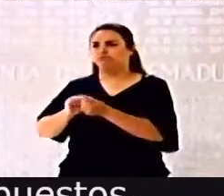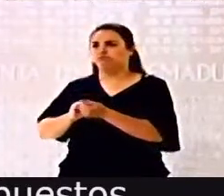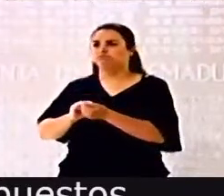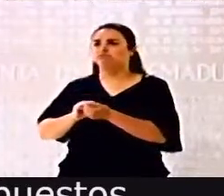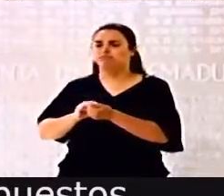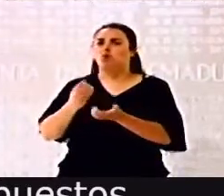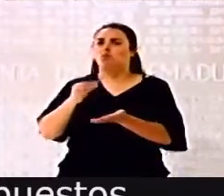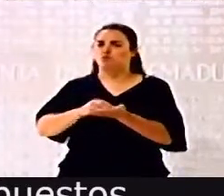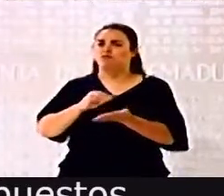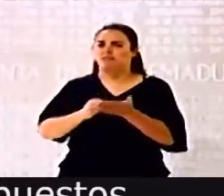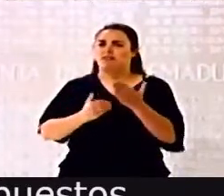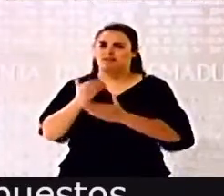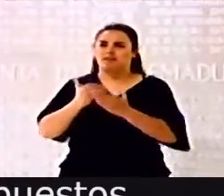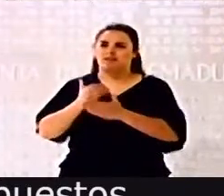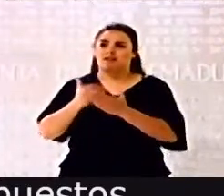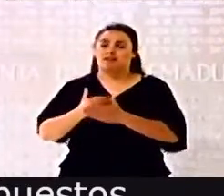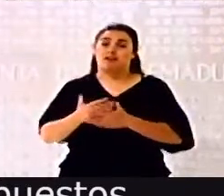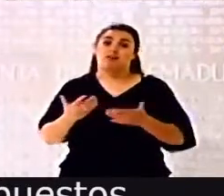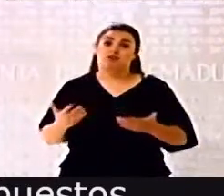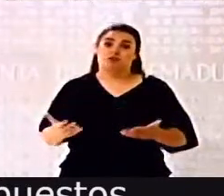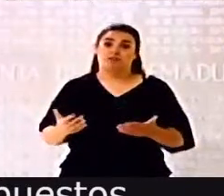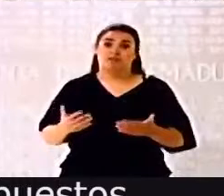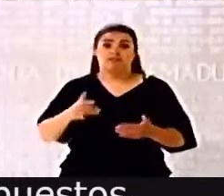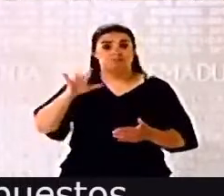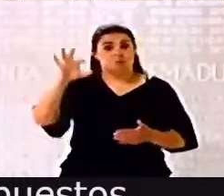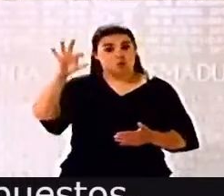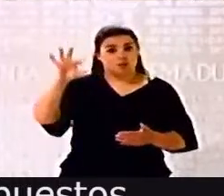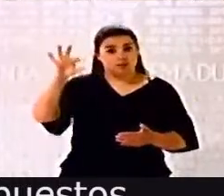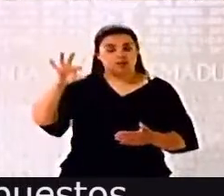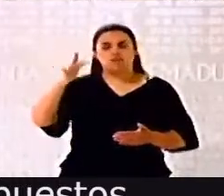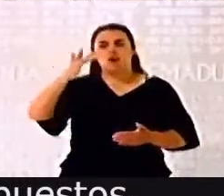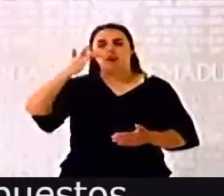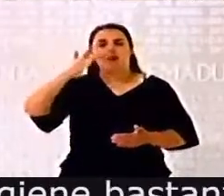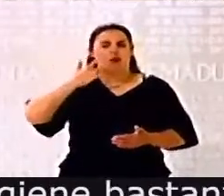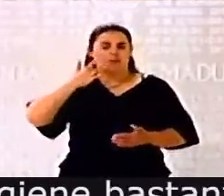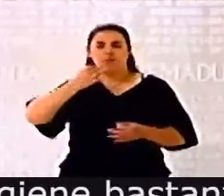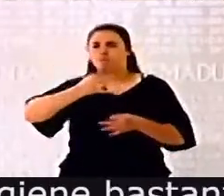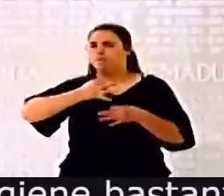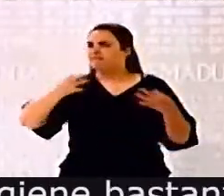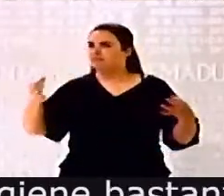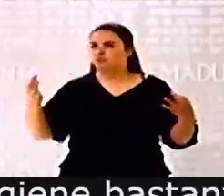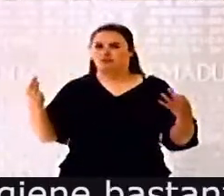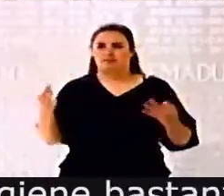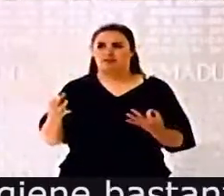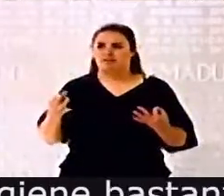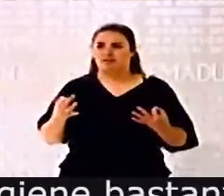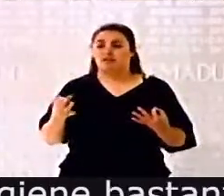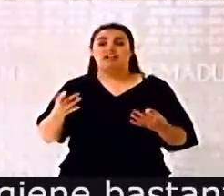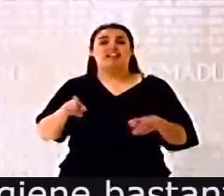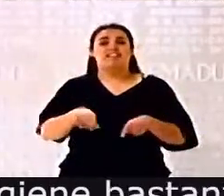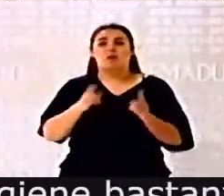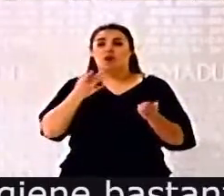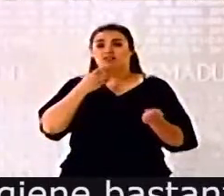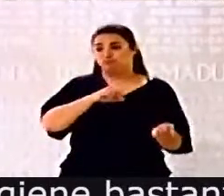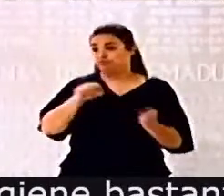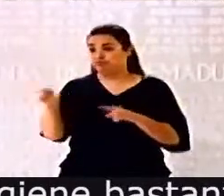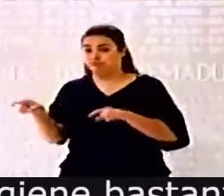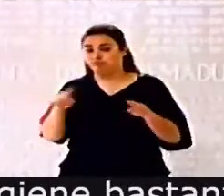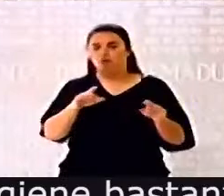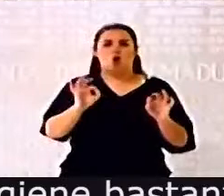veces al día, de tal suerte que los aseos estén lo suficientemente limpios, sean estos portátiles o sean